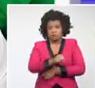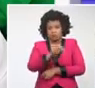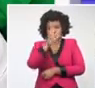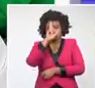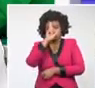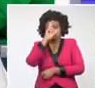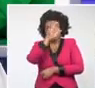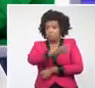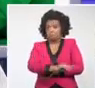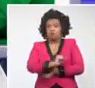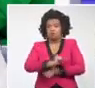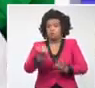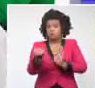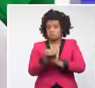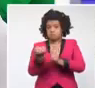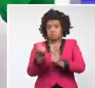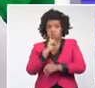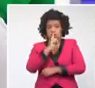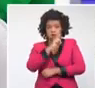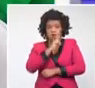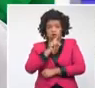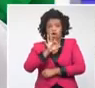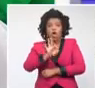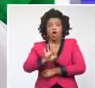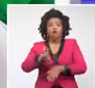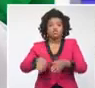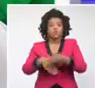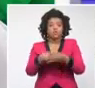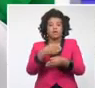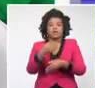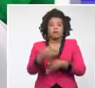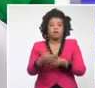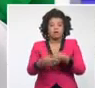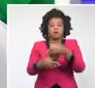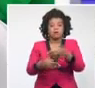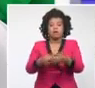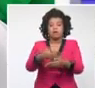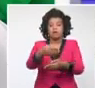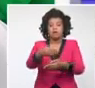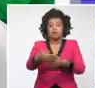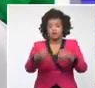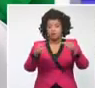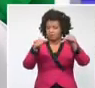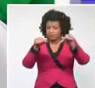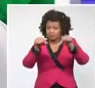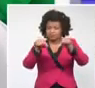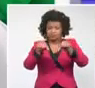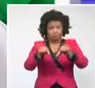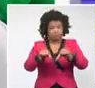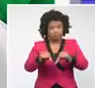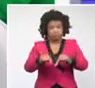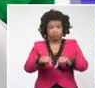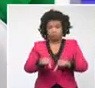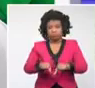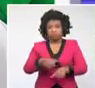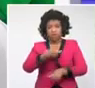y lamentablemente después de 8 días de estadía hospitalaria, en un momento determinado en el día de